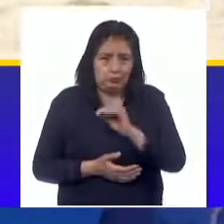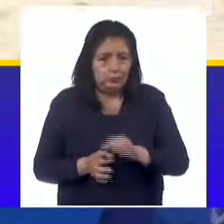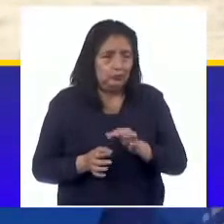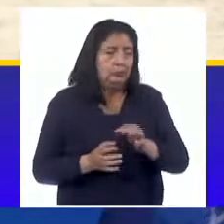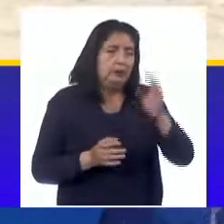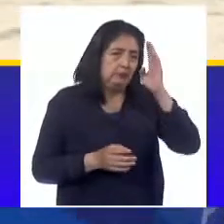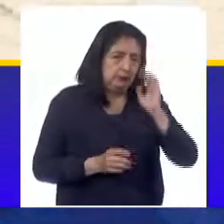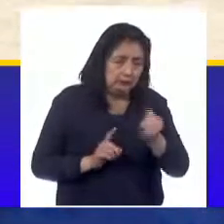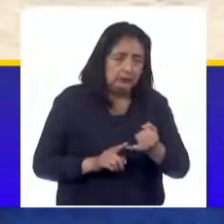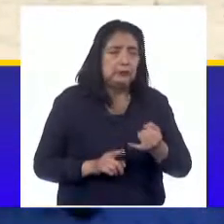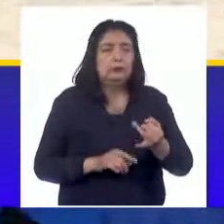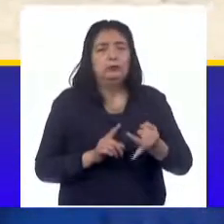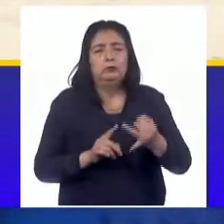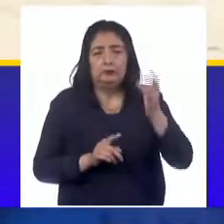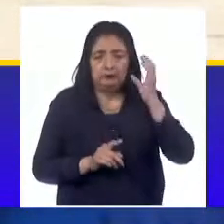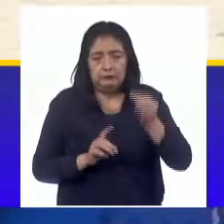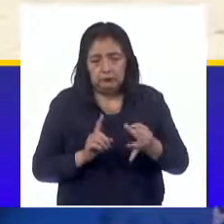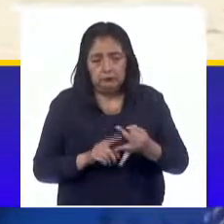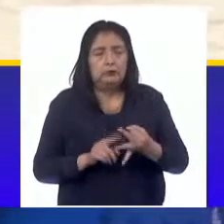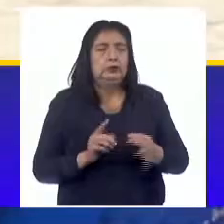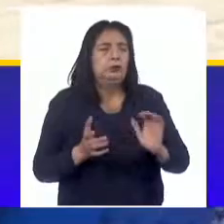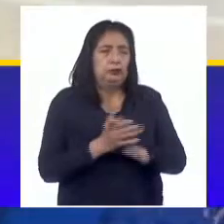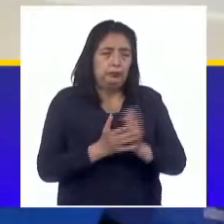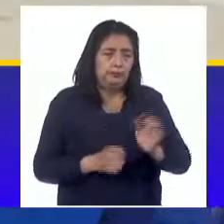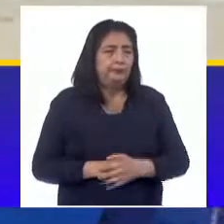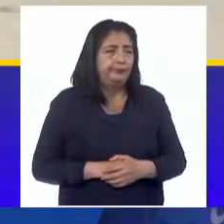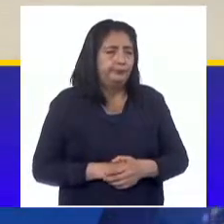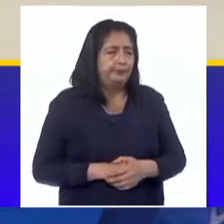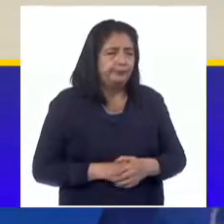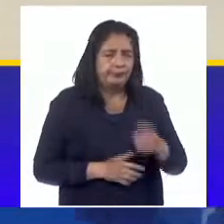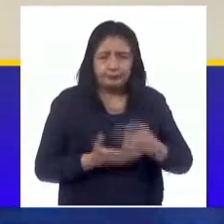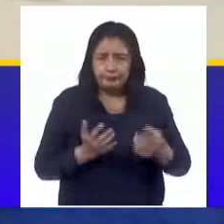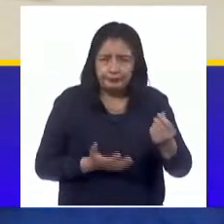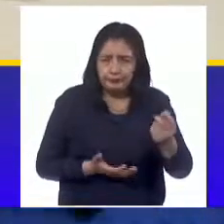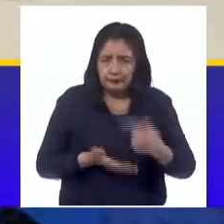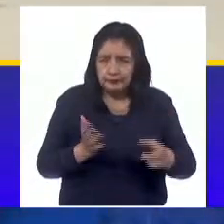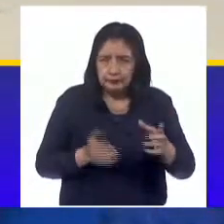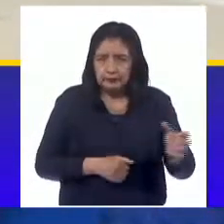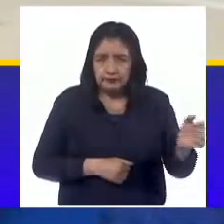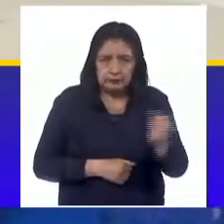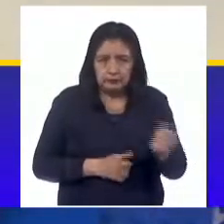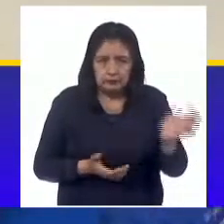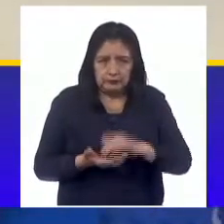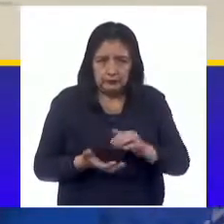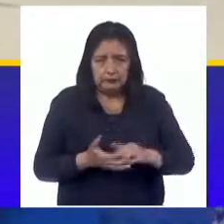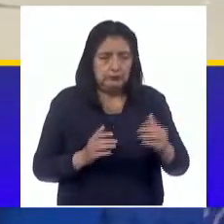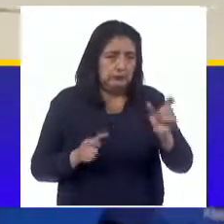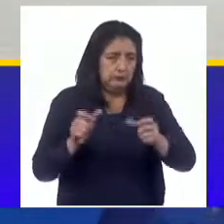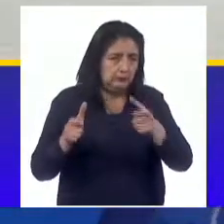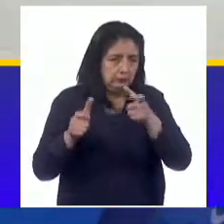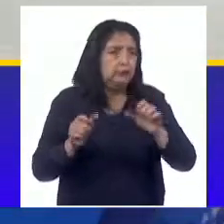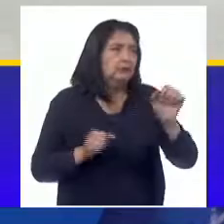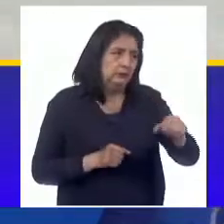Para Barranco, principalmente Miraflores y Chorrillos, ¿no? ¿Esta parte económica para qué? ¿Para la contratación de más fiscalizadores? Así es, claro,